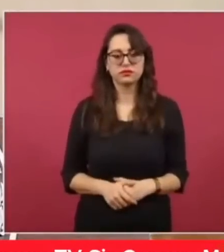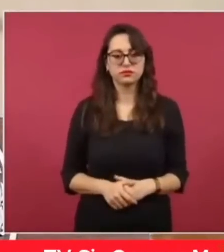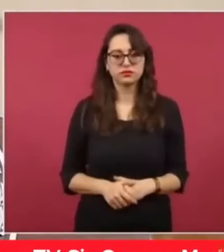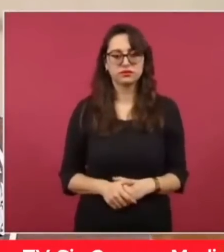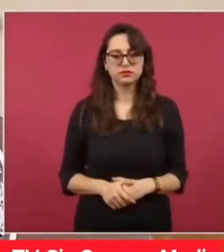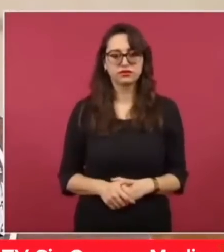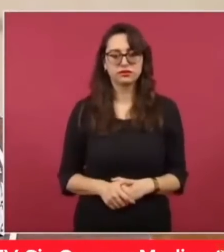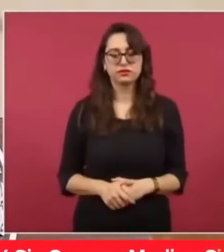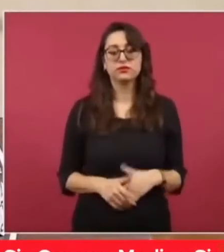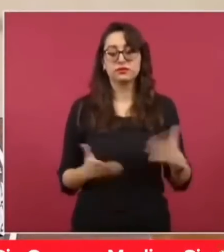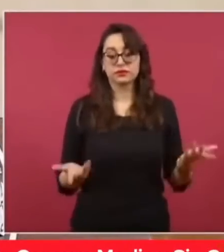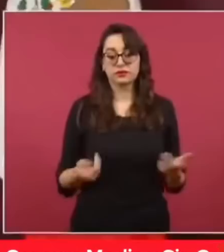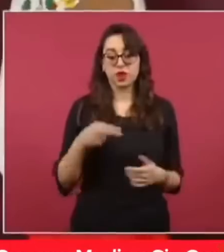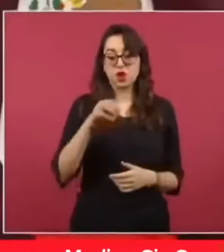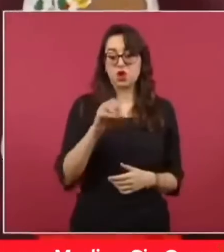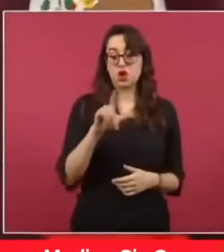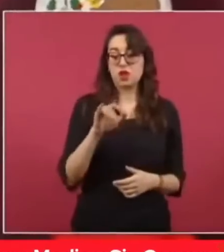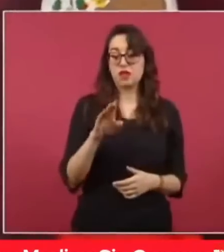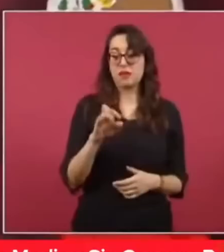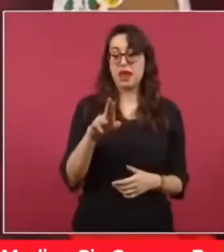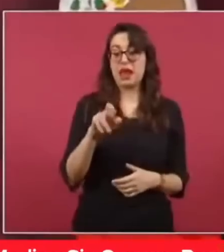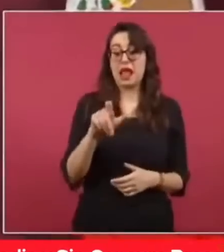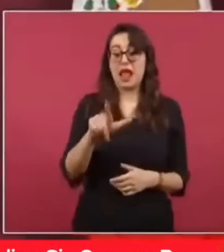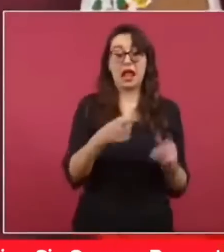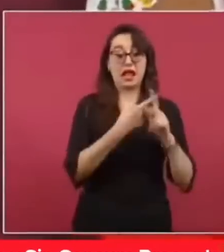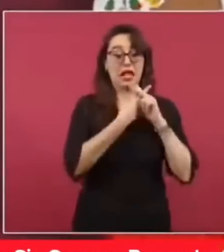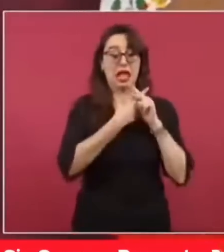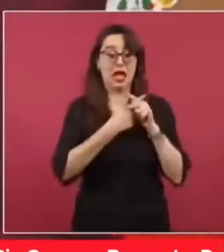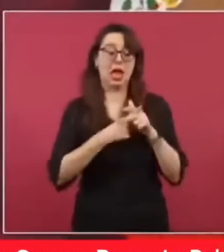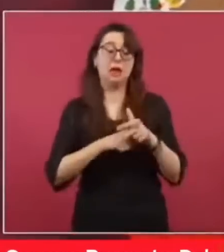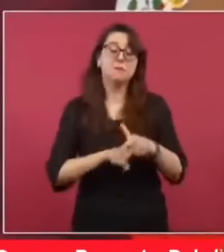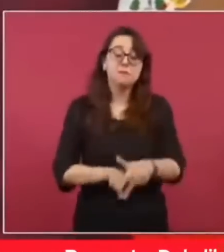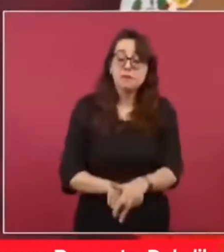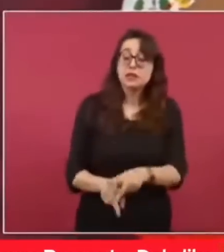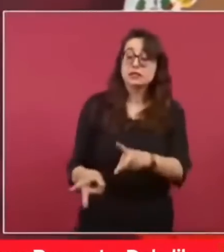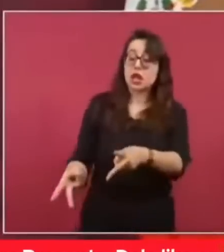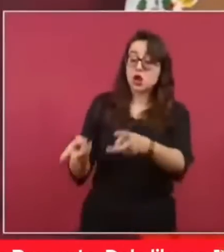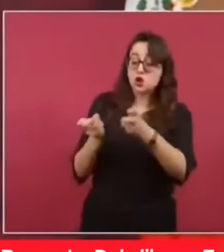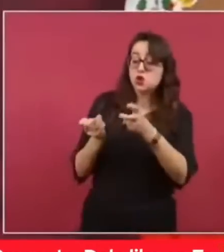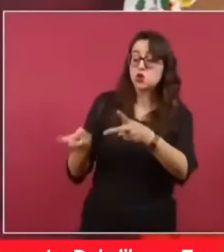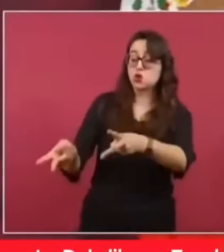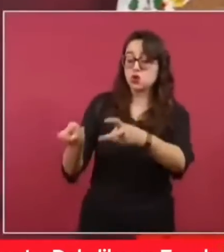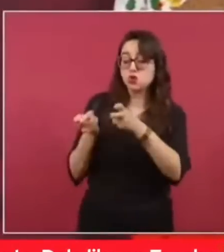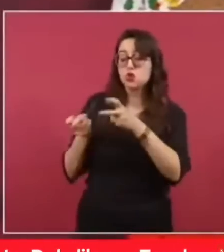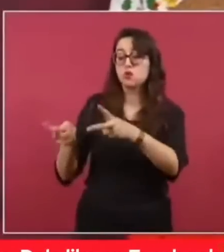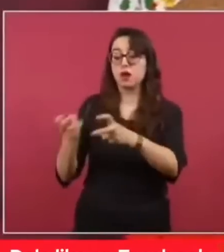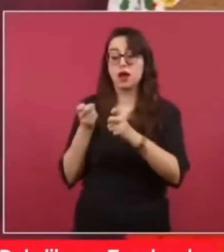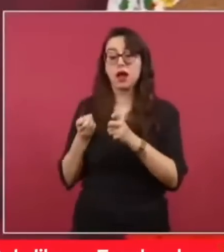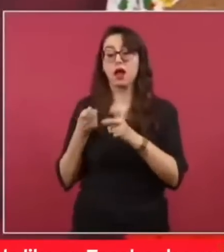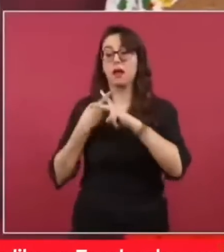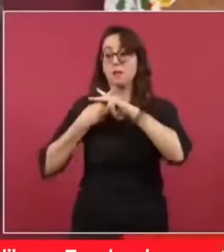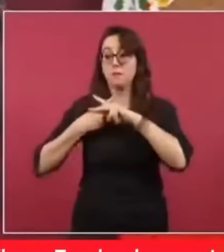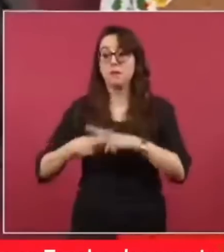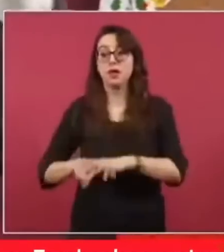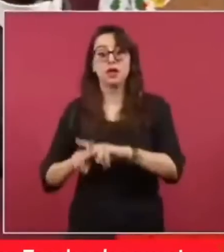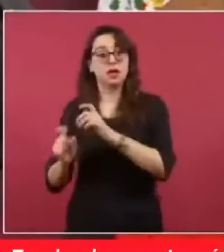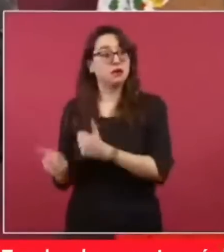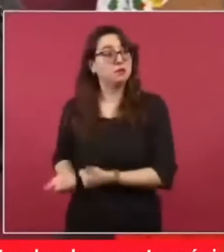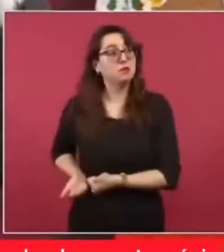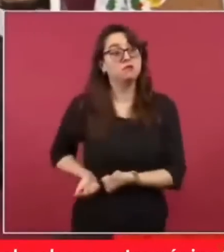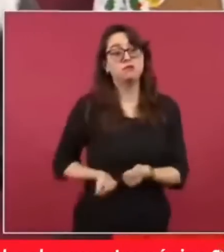fue donde los que se creen amos, dueños del mundo, los que se